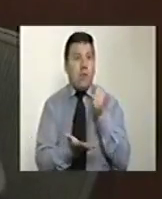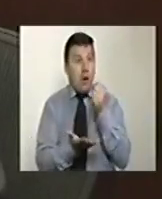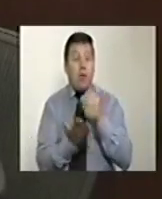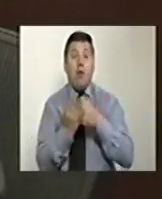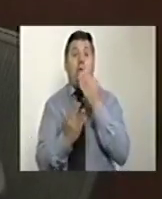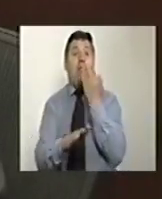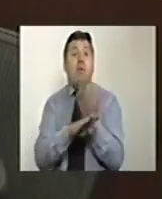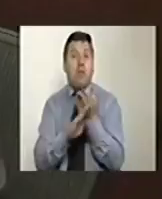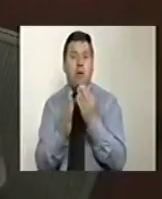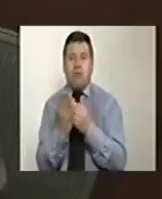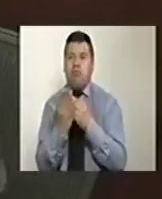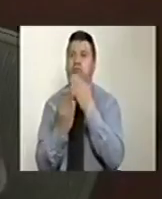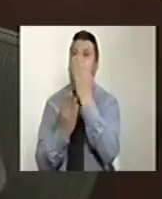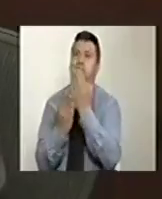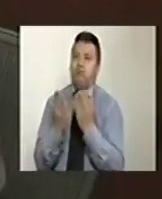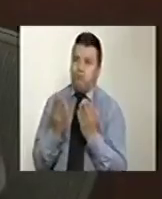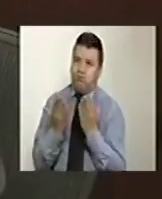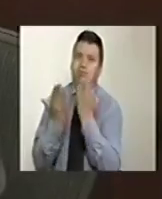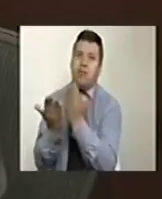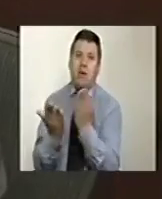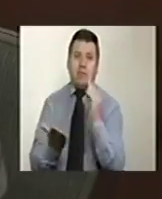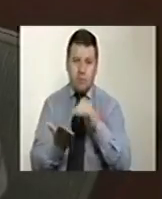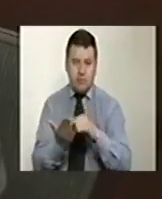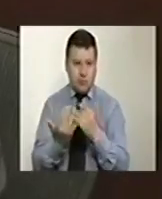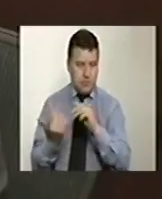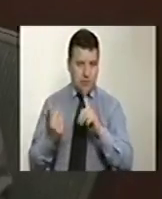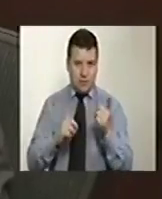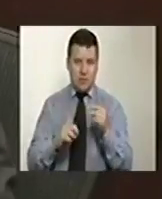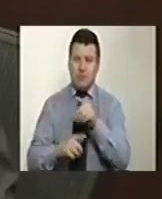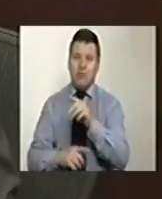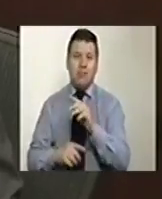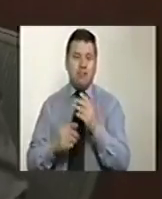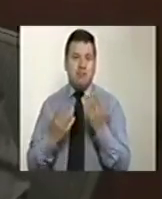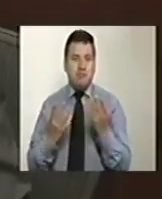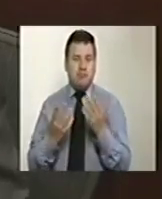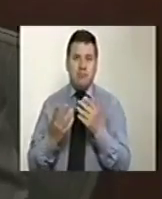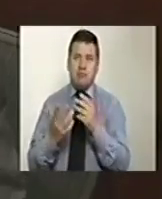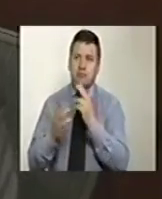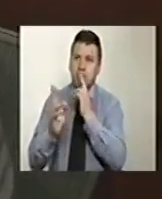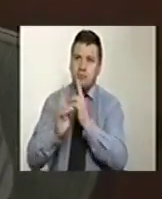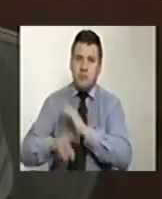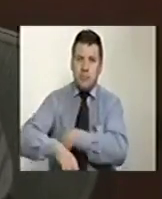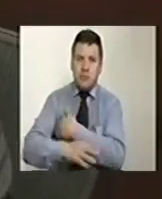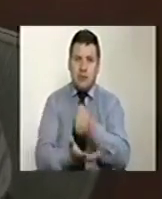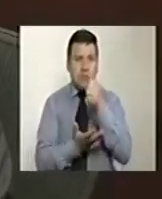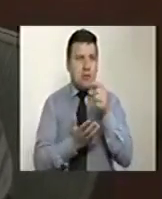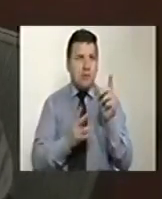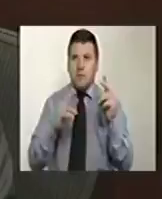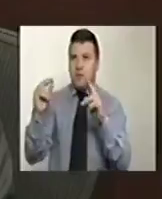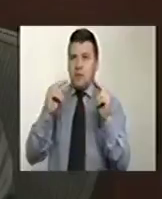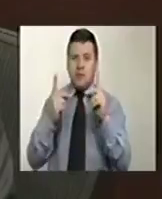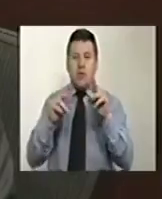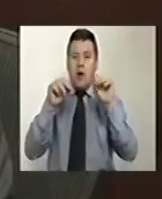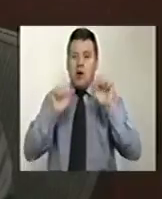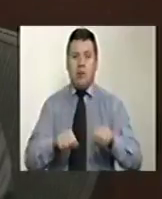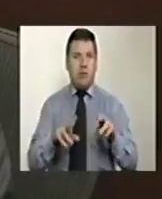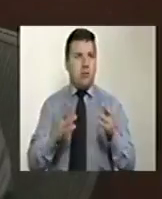esa proposición y también o tampoco permitió al ministro de Hacienda que se